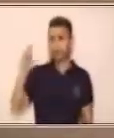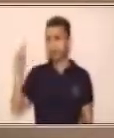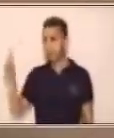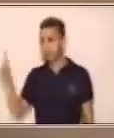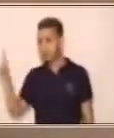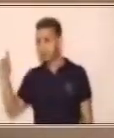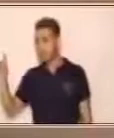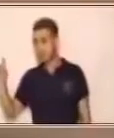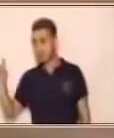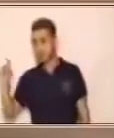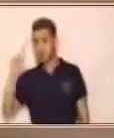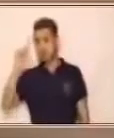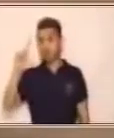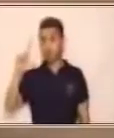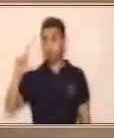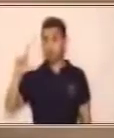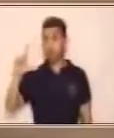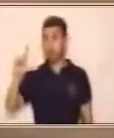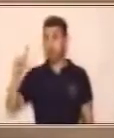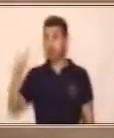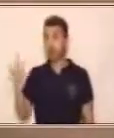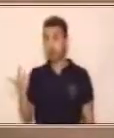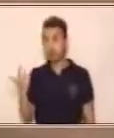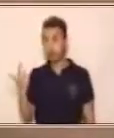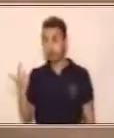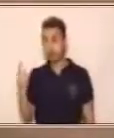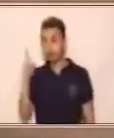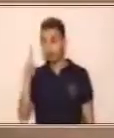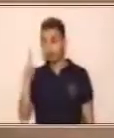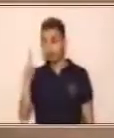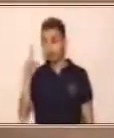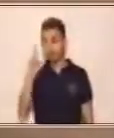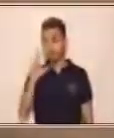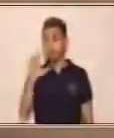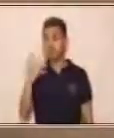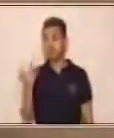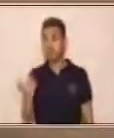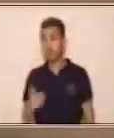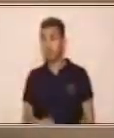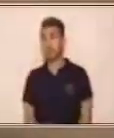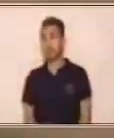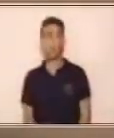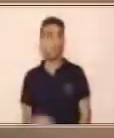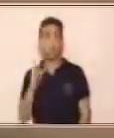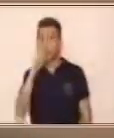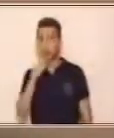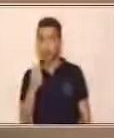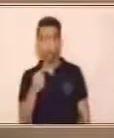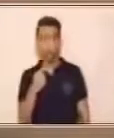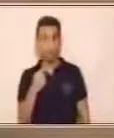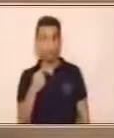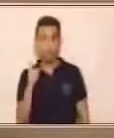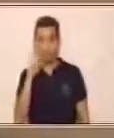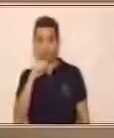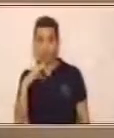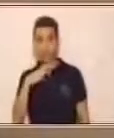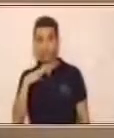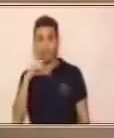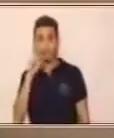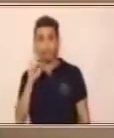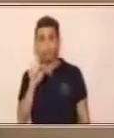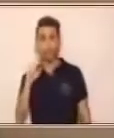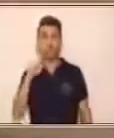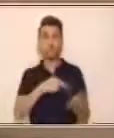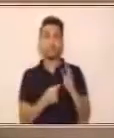Eso es lo importante. Como no tiene puntos decimales, me está diciendo que son 5 enteros.